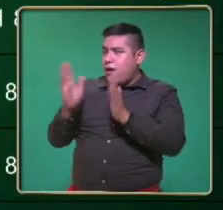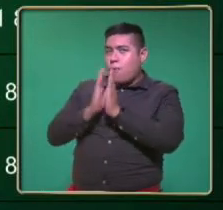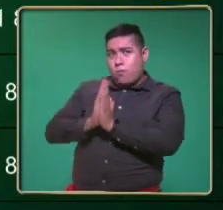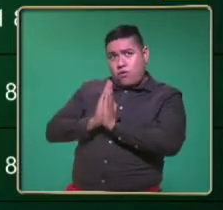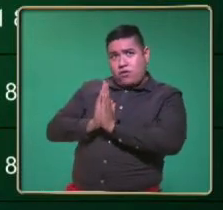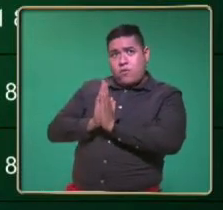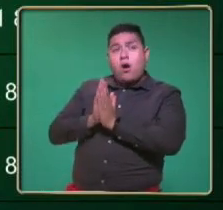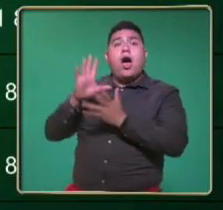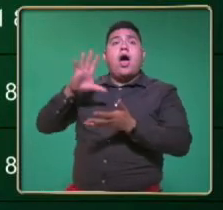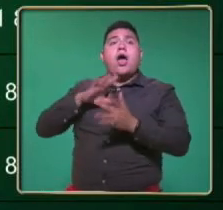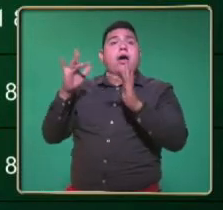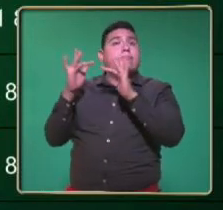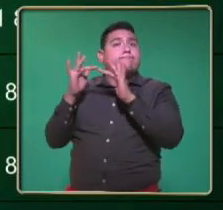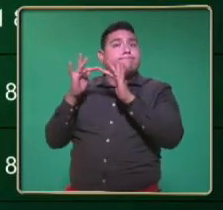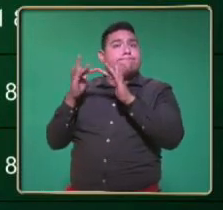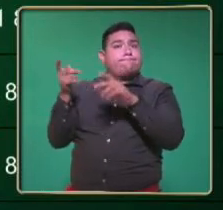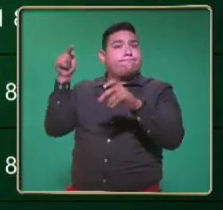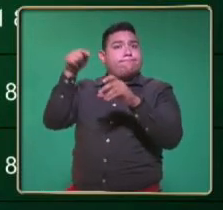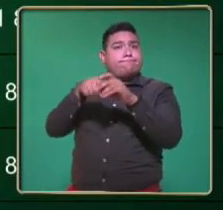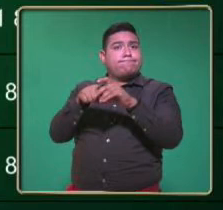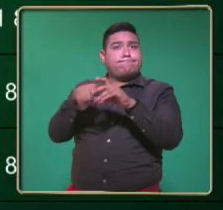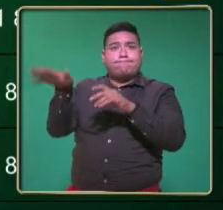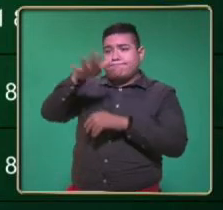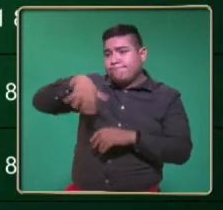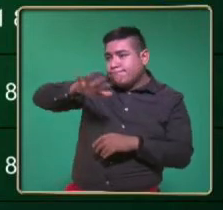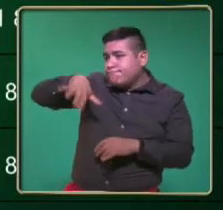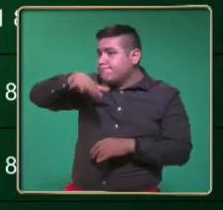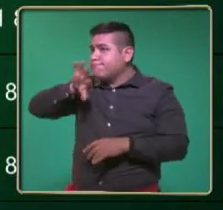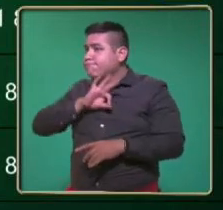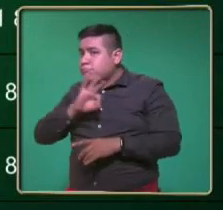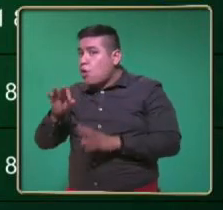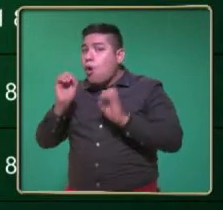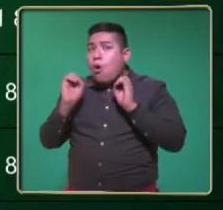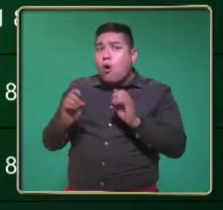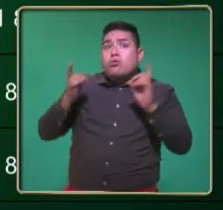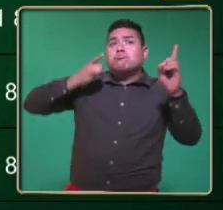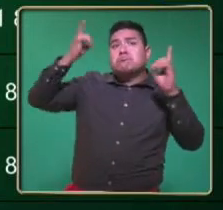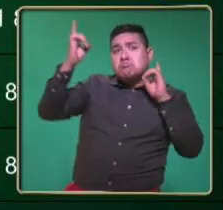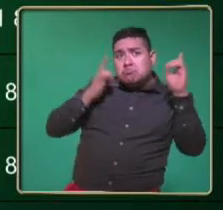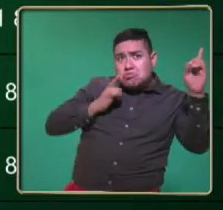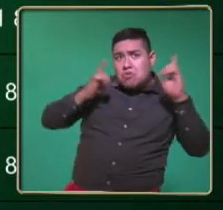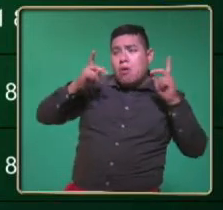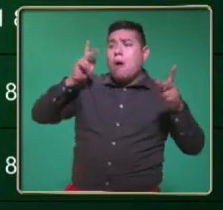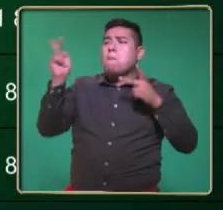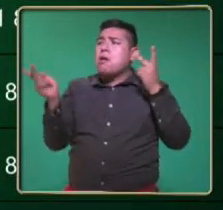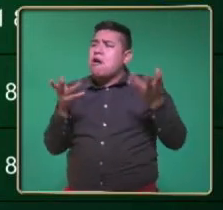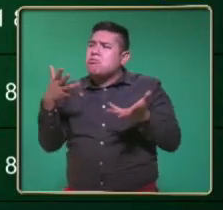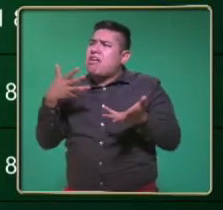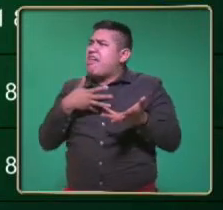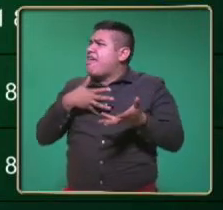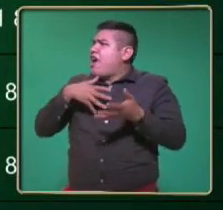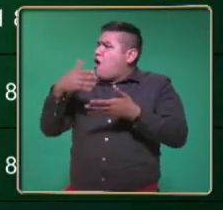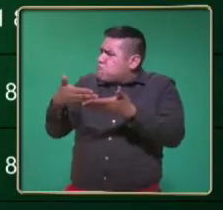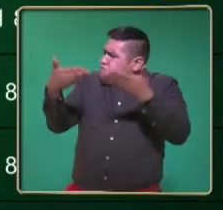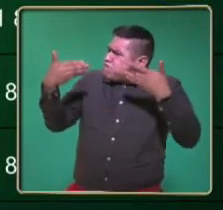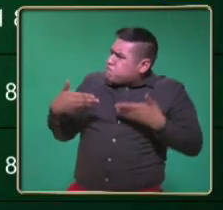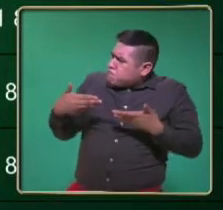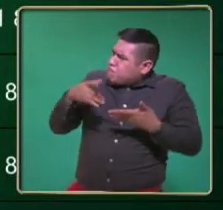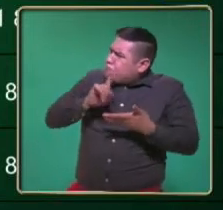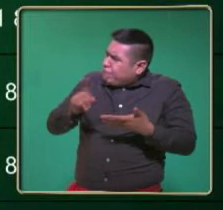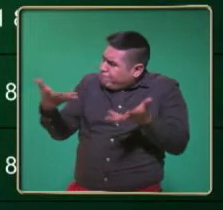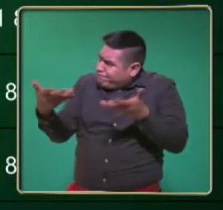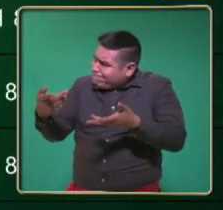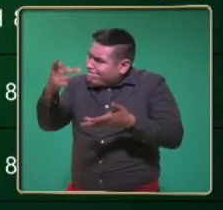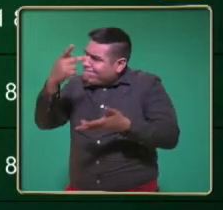ahí en la página usted la puede consultar, o bien si tiene alguna duda o alguna pregunta, con toda confianza nos